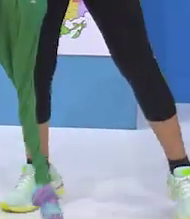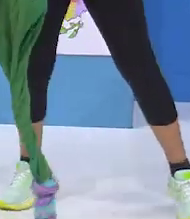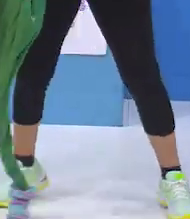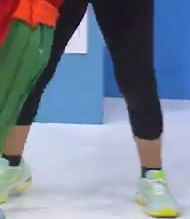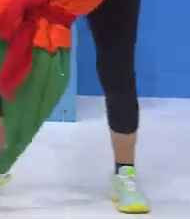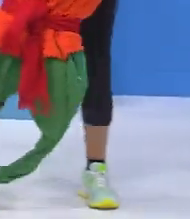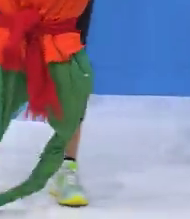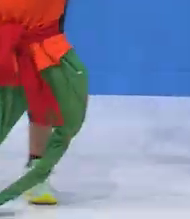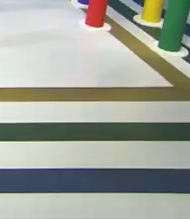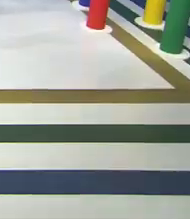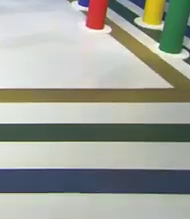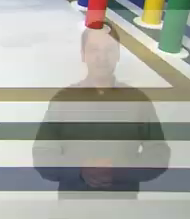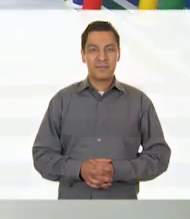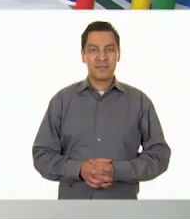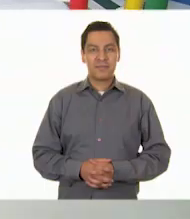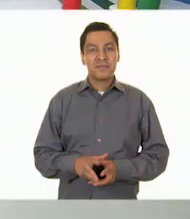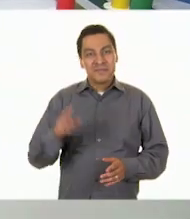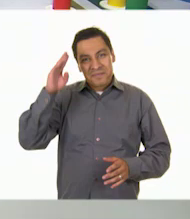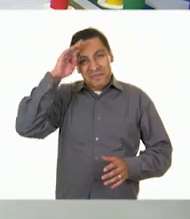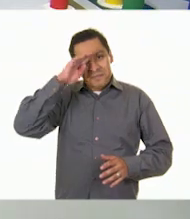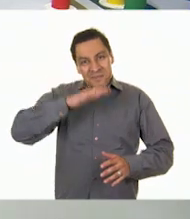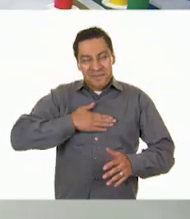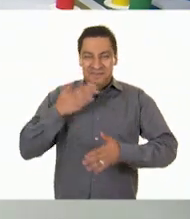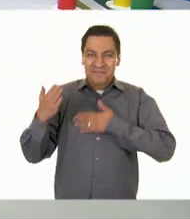qué divertido estuvo